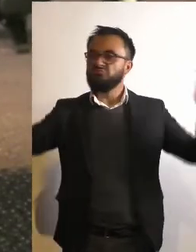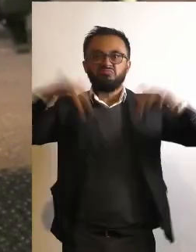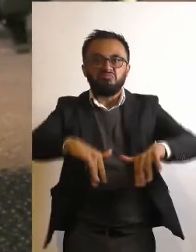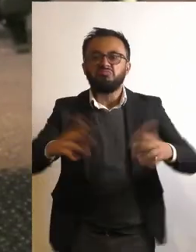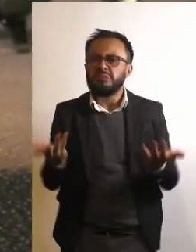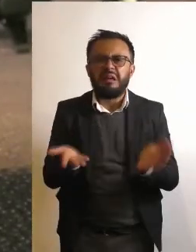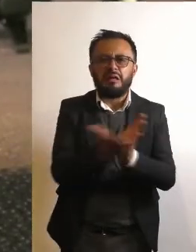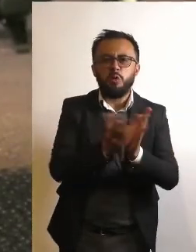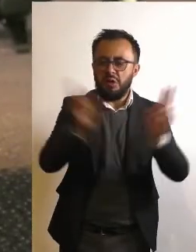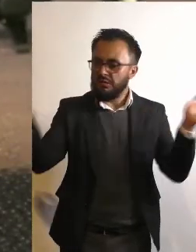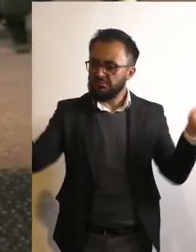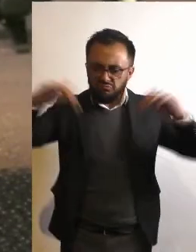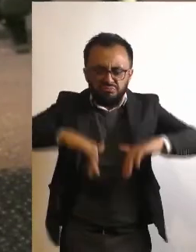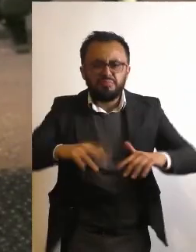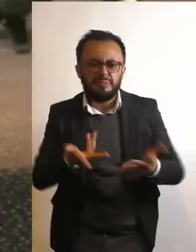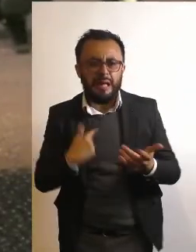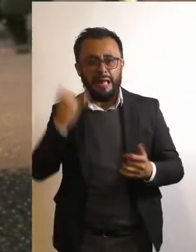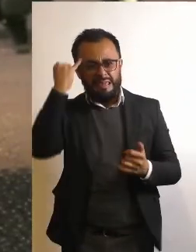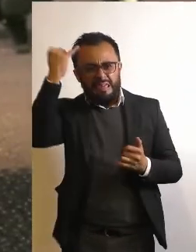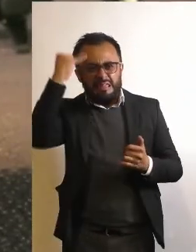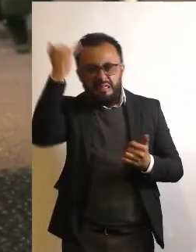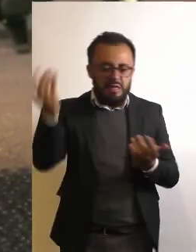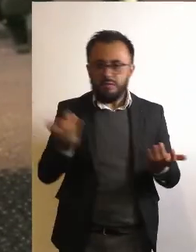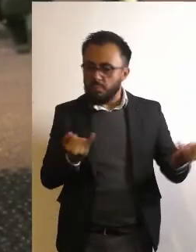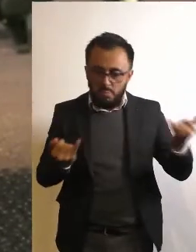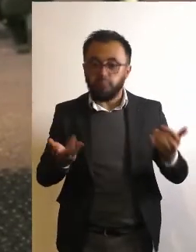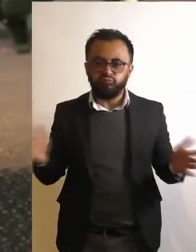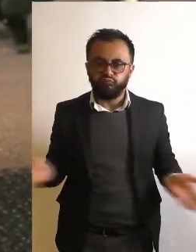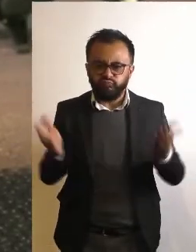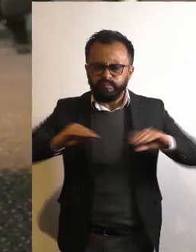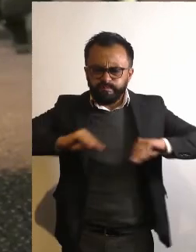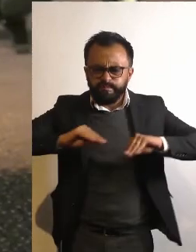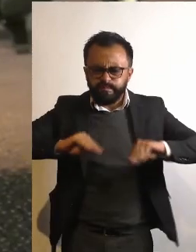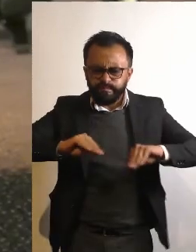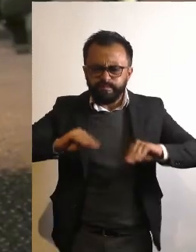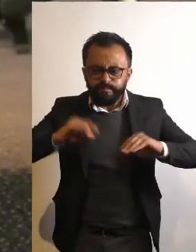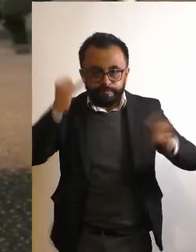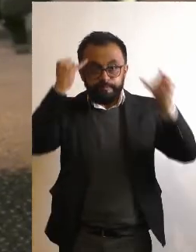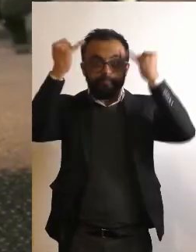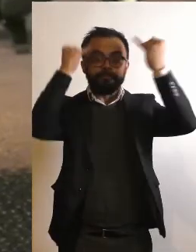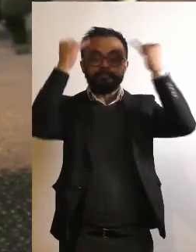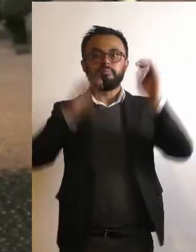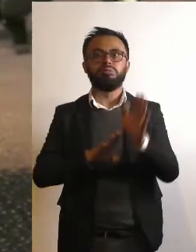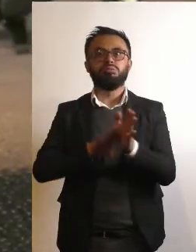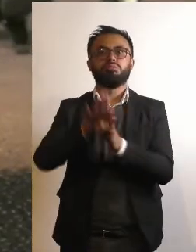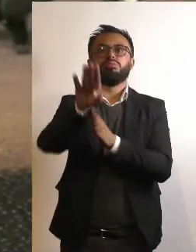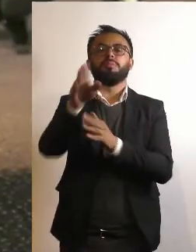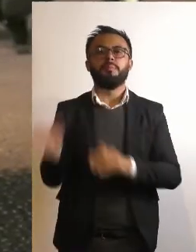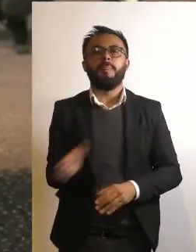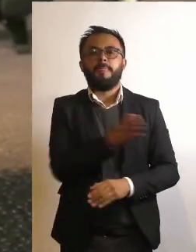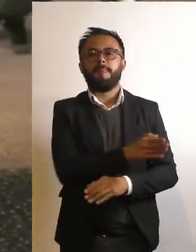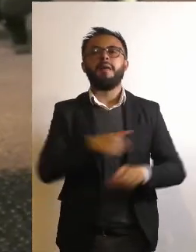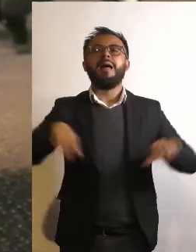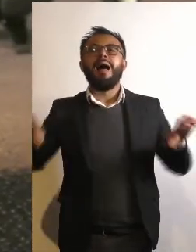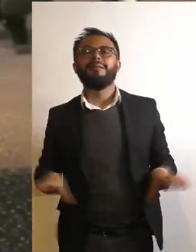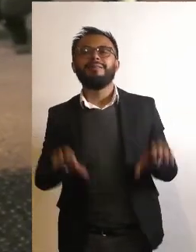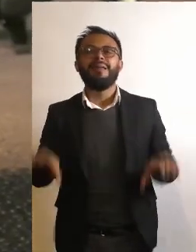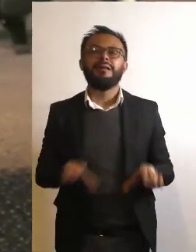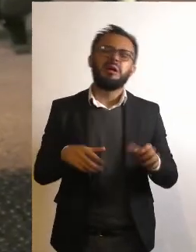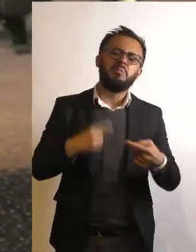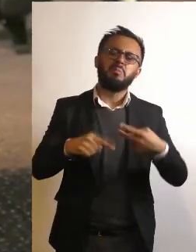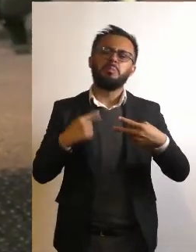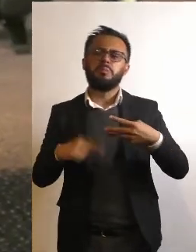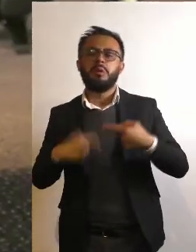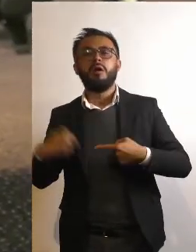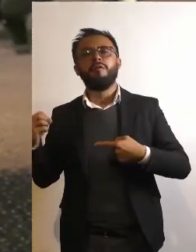sus ideas que respondieran a estas dinámicas. También tenemos una serie de actividades de foros, congresos, en los